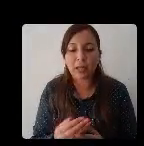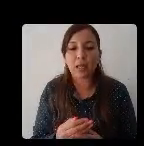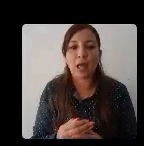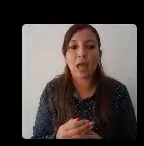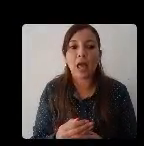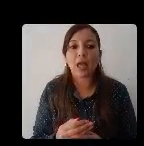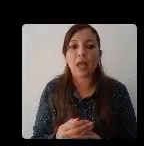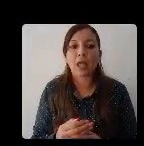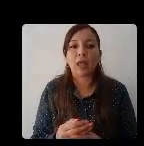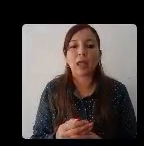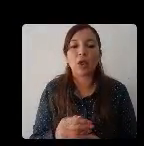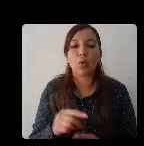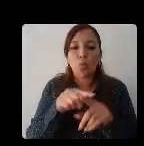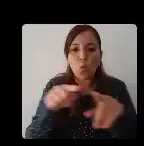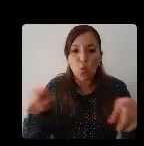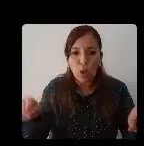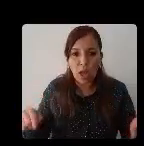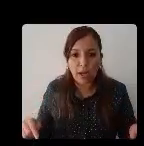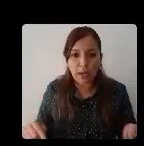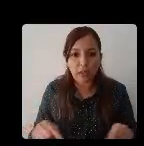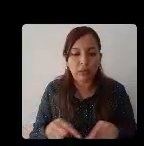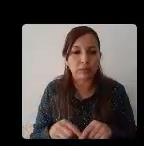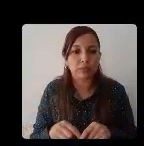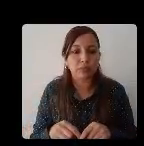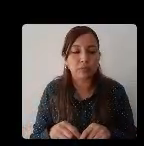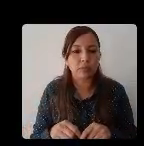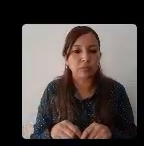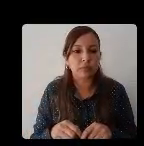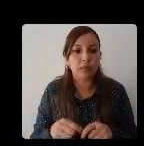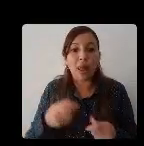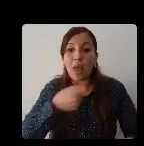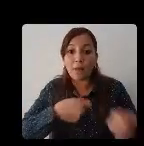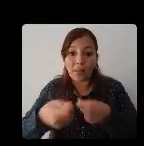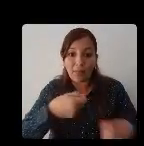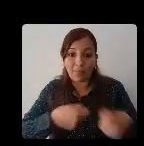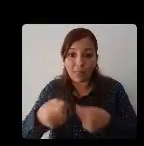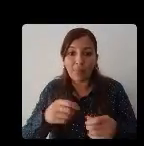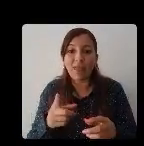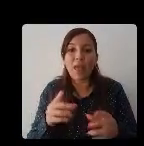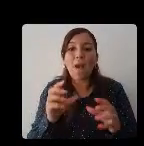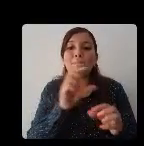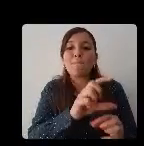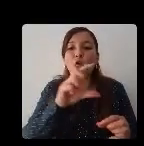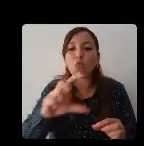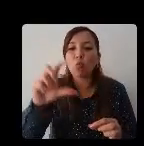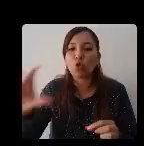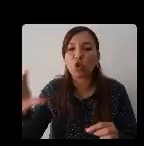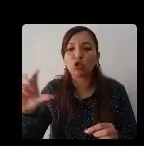Son otros proyectitos pequeños también que hemos ganado con Foncodes. Y sí, nosotros buscamos oportunidades,